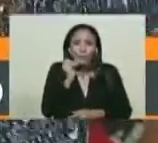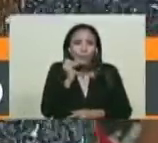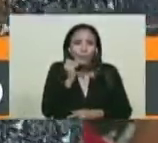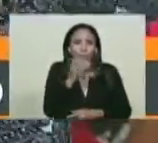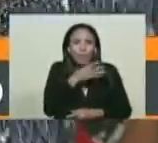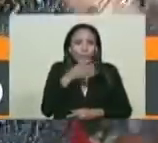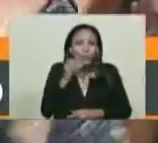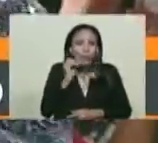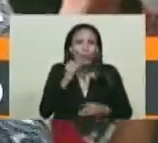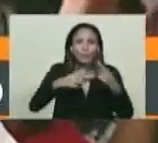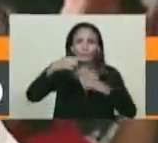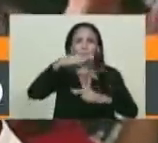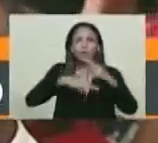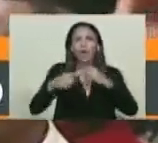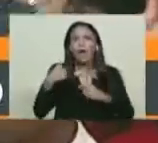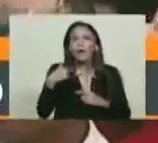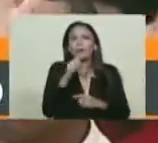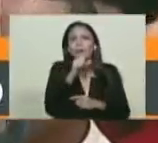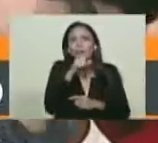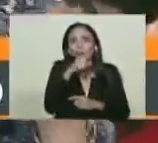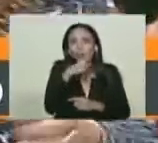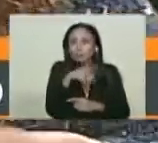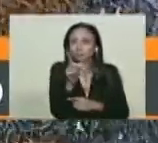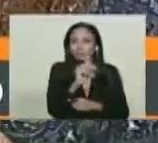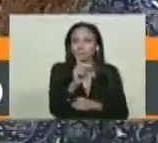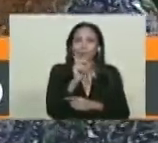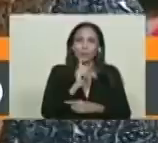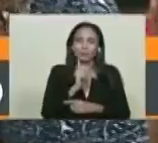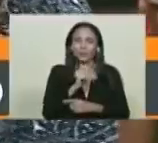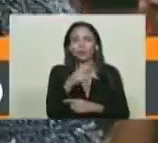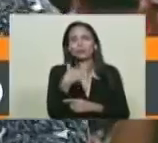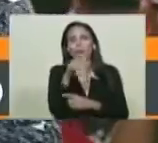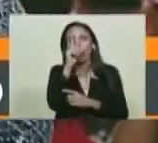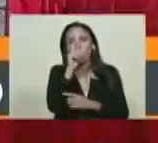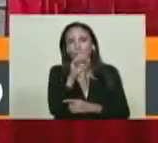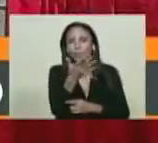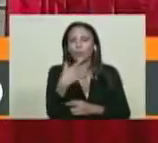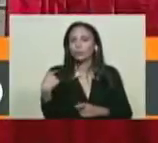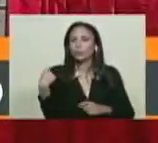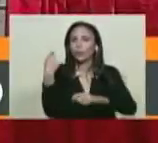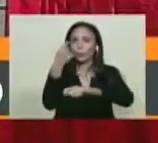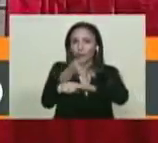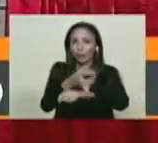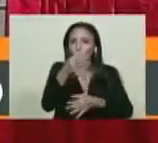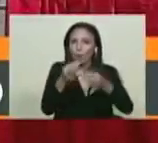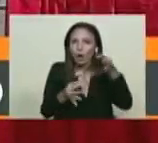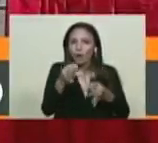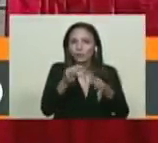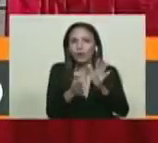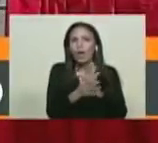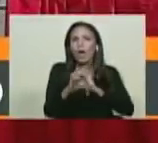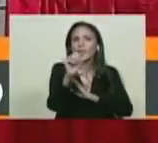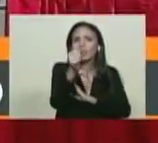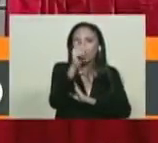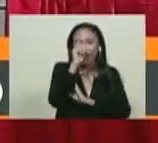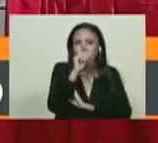piensen a sacar cuenta de que uno es viejo aquí. Ella tenía, ella se graduó de abogada a los 10 años.